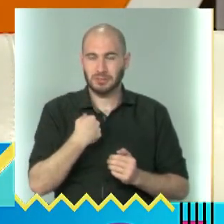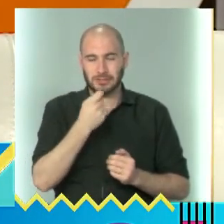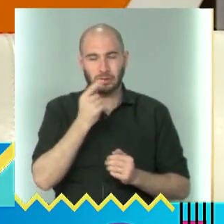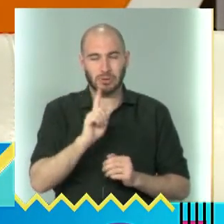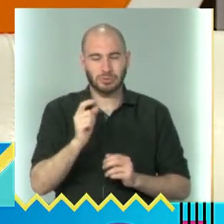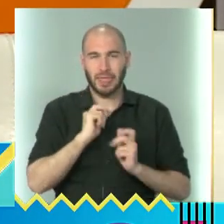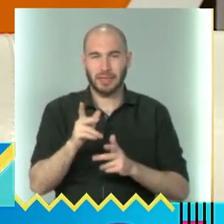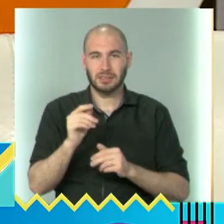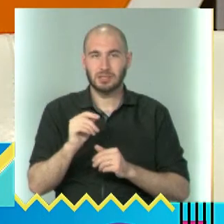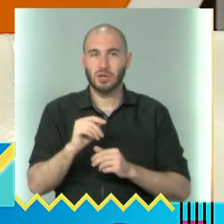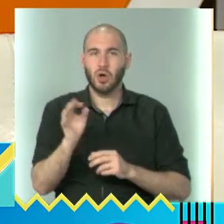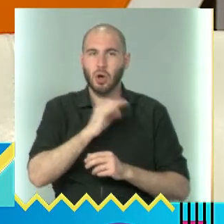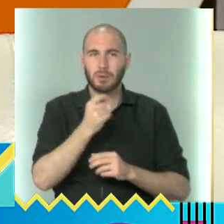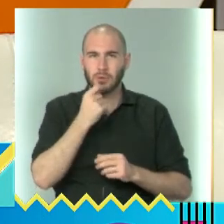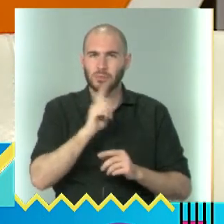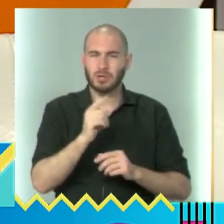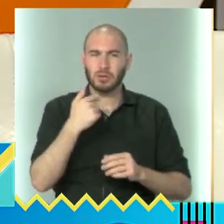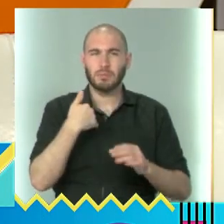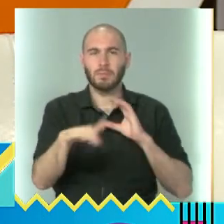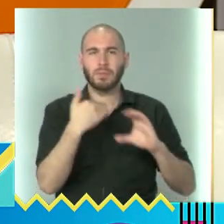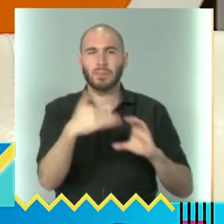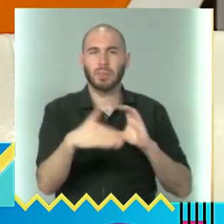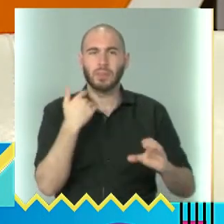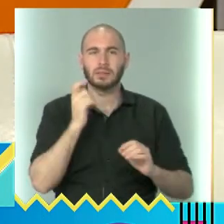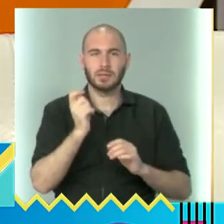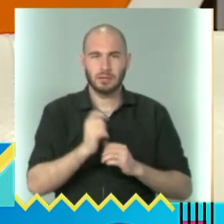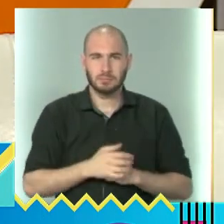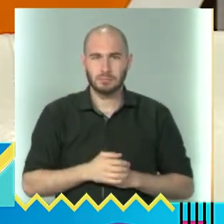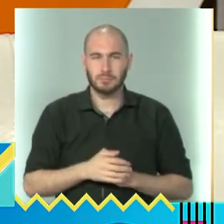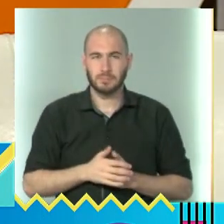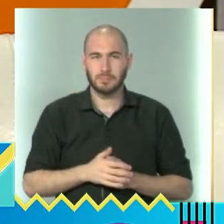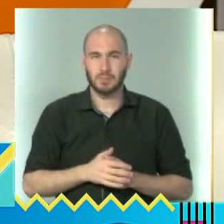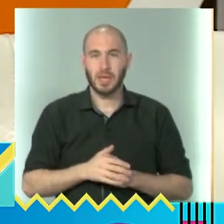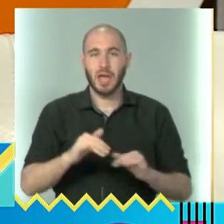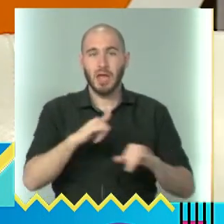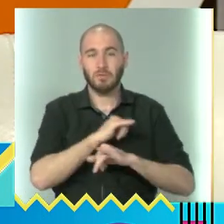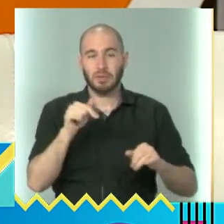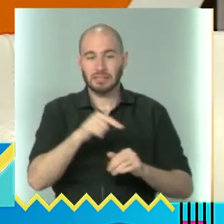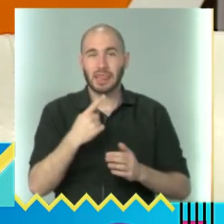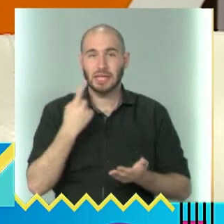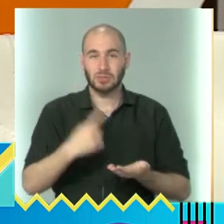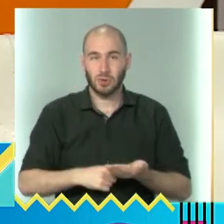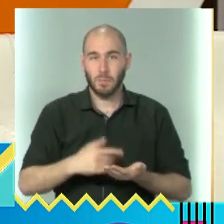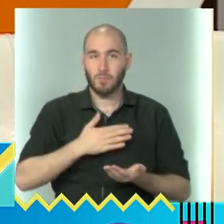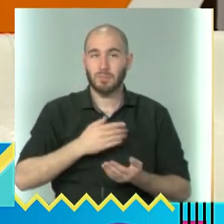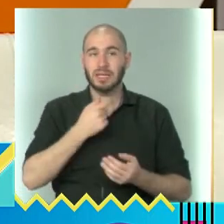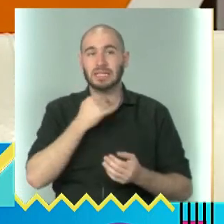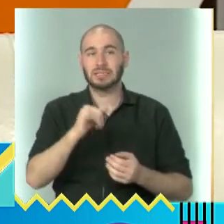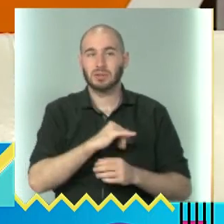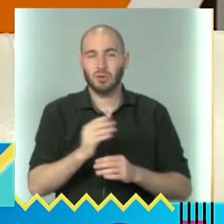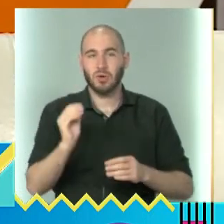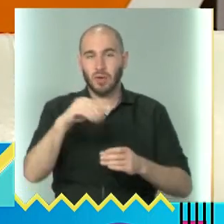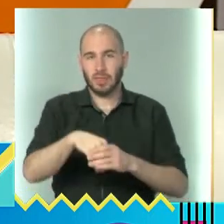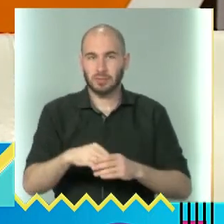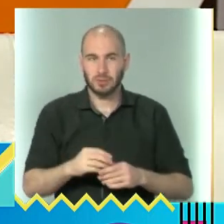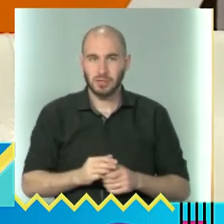gustaría decirlo y tampoco me gustaría decir con quién me mando mensajes. Entonces me parece que ahí, en base a esa información, tomar la decisión de uno si quiere estar o no en esas redes